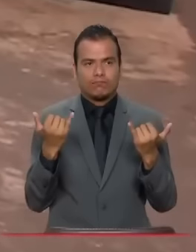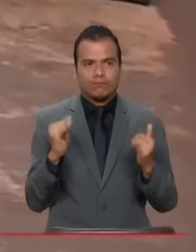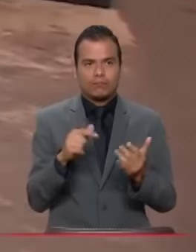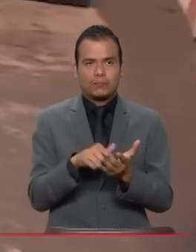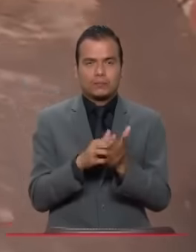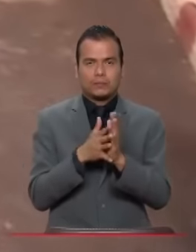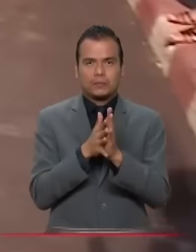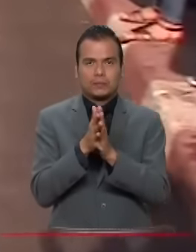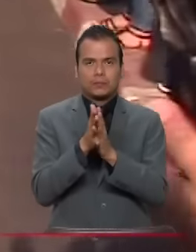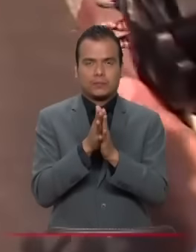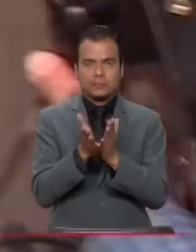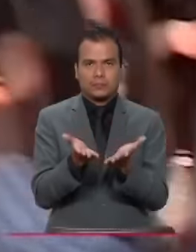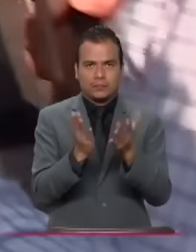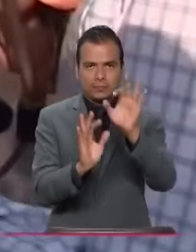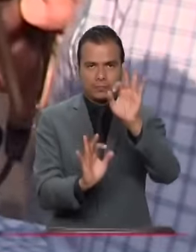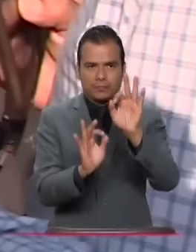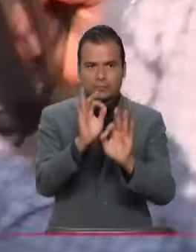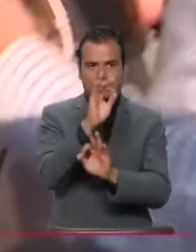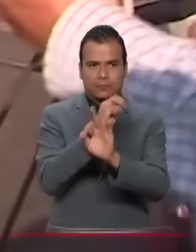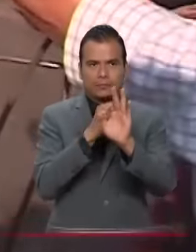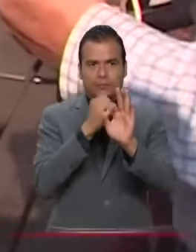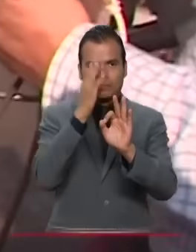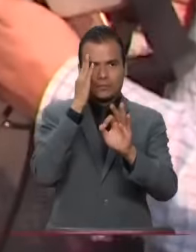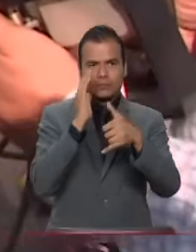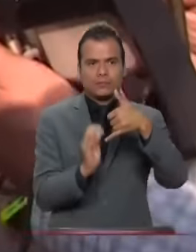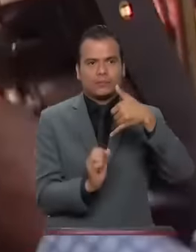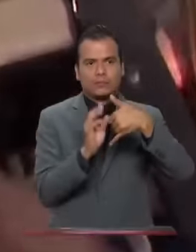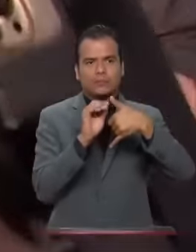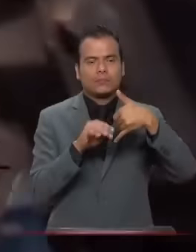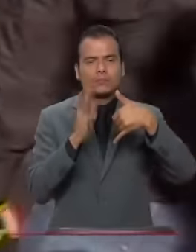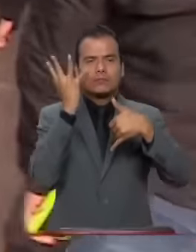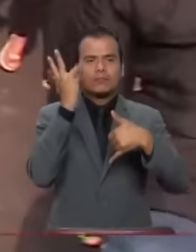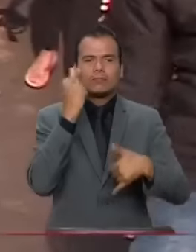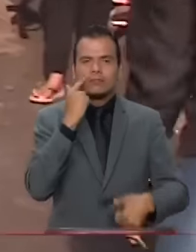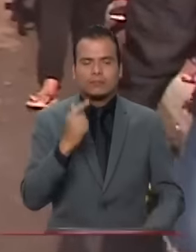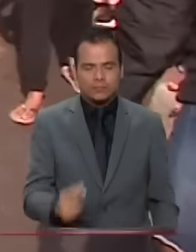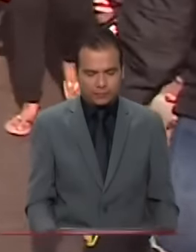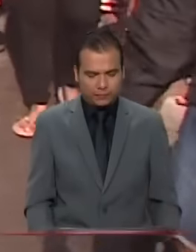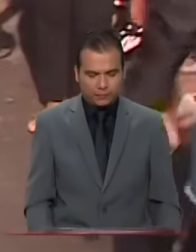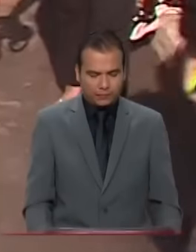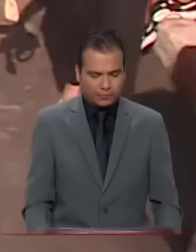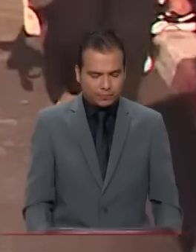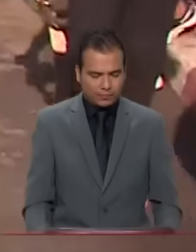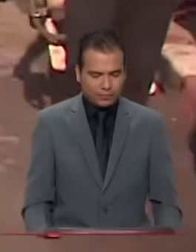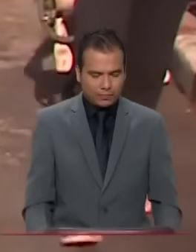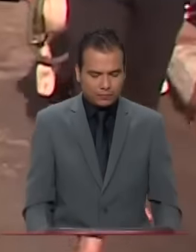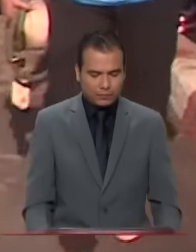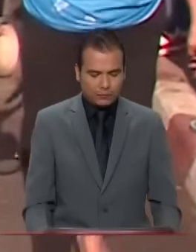Guabal. Cindy Rodríguez para Telepacífico Noticias, la región todos los días.